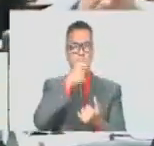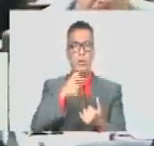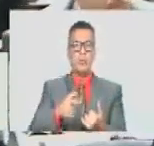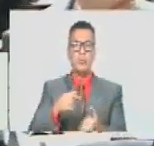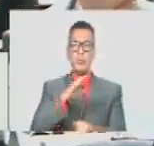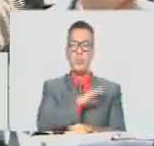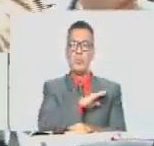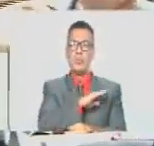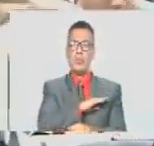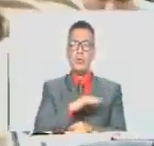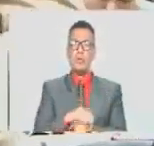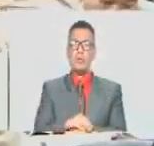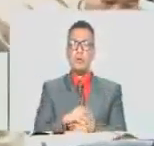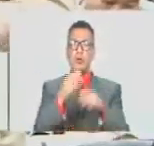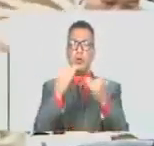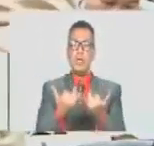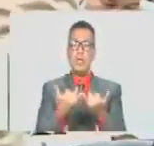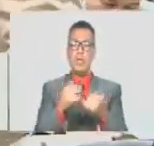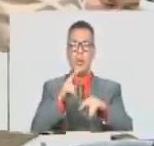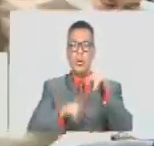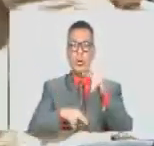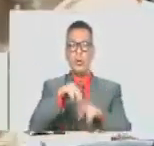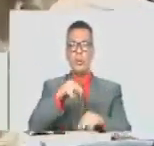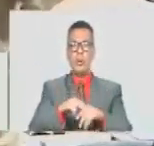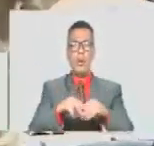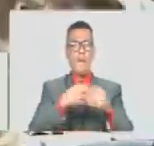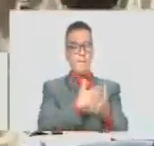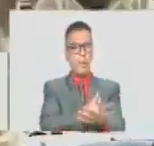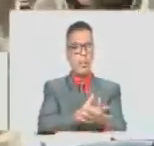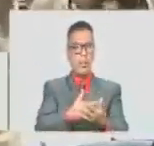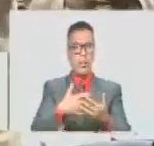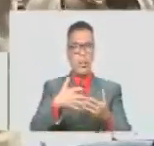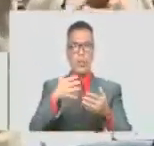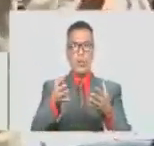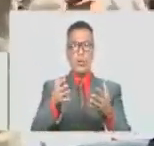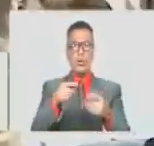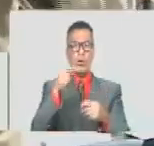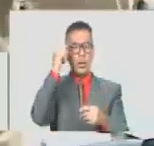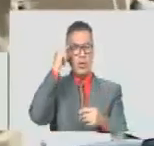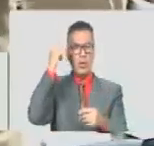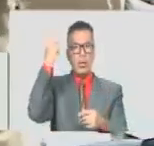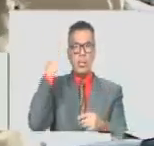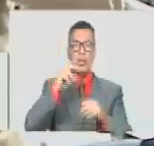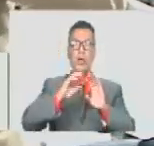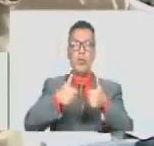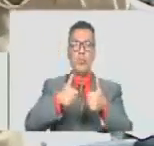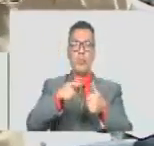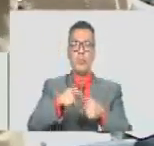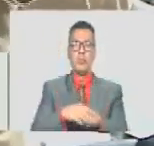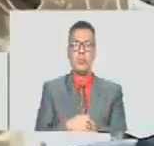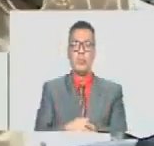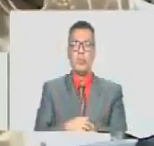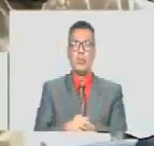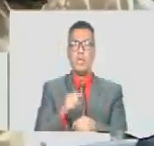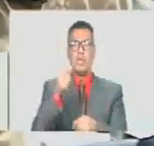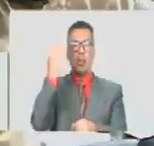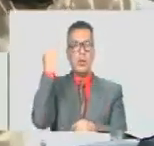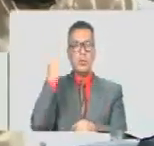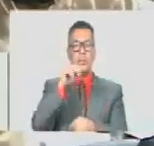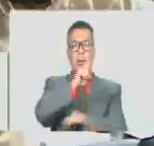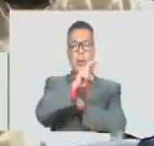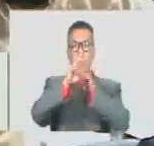yo ya he construido millones, así como lo hizo aquel día en el comienzo, ¿no? Hace